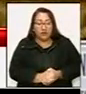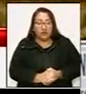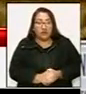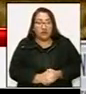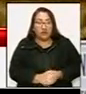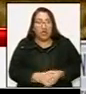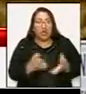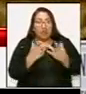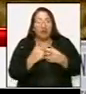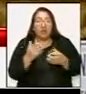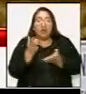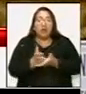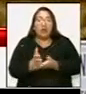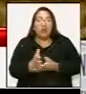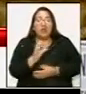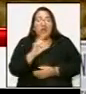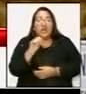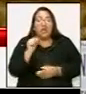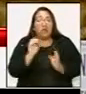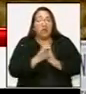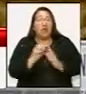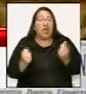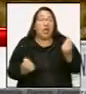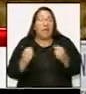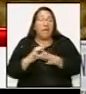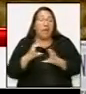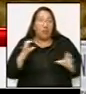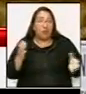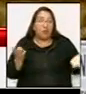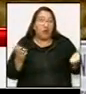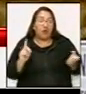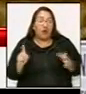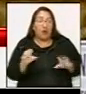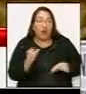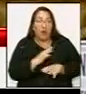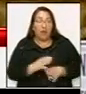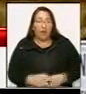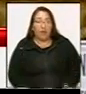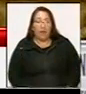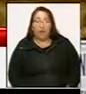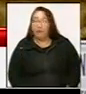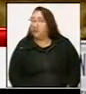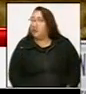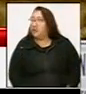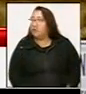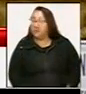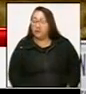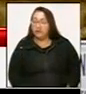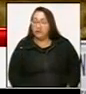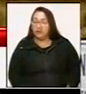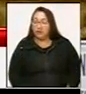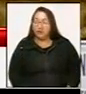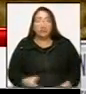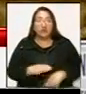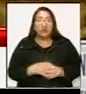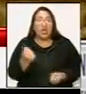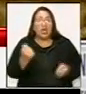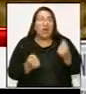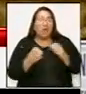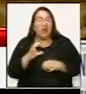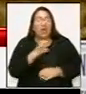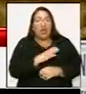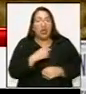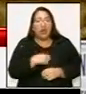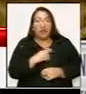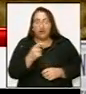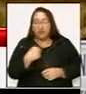del puerto que implementen el sistema de citas, por ejemplo, para camiones, que no se ha hecho. ¿Dónde está el tema de los camiones en el Callao?